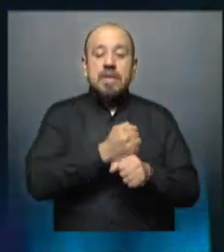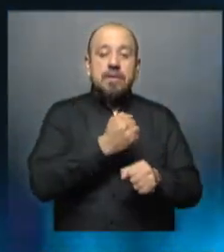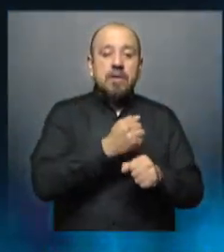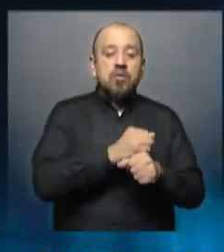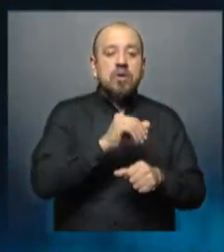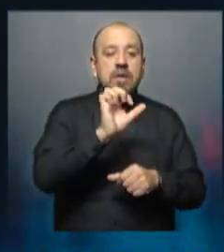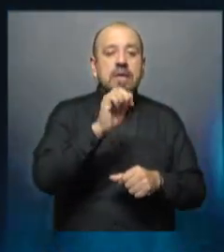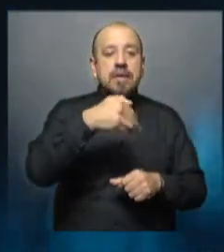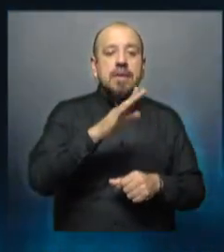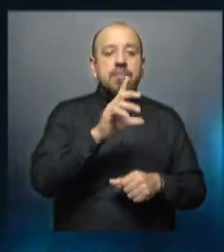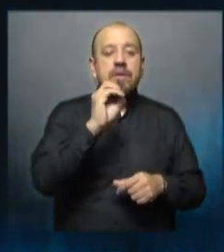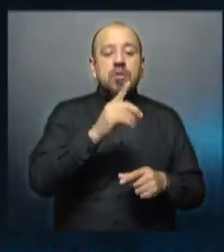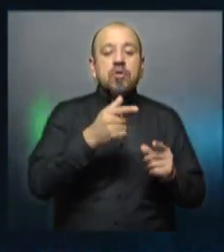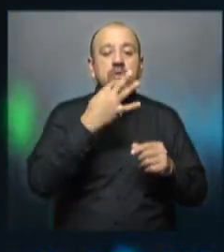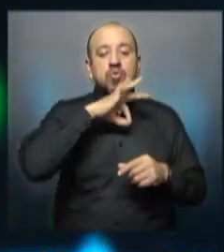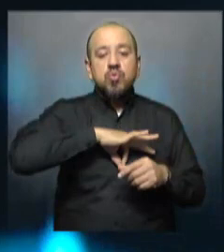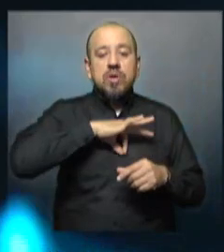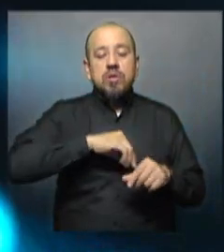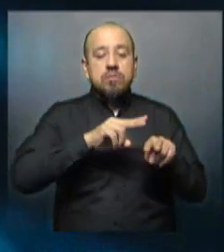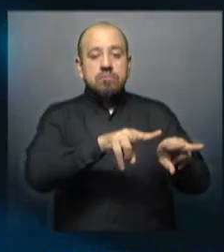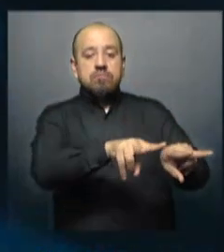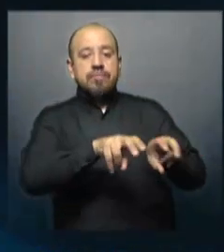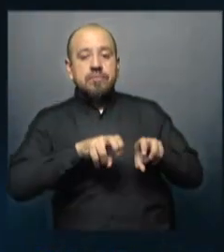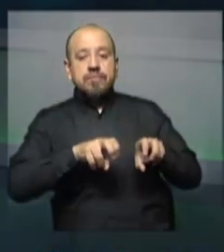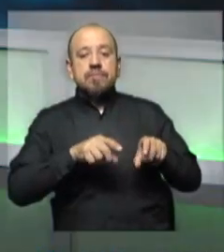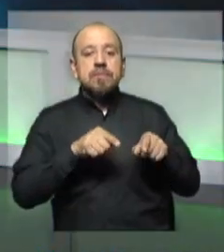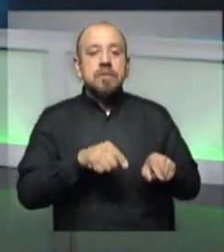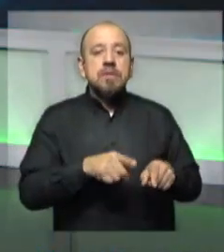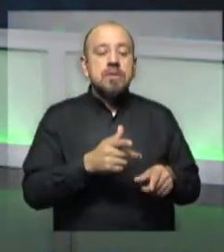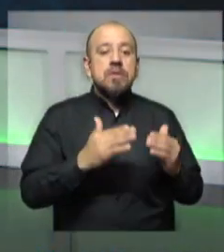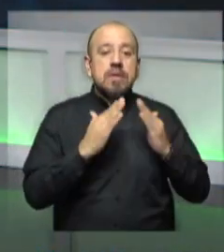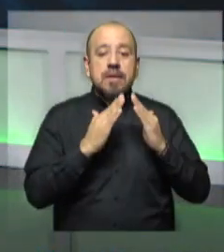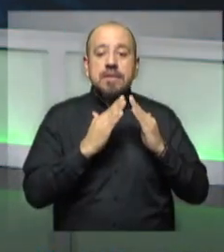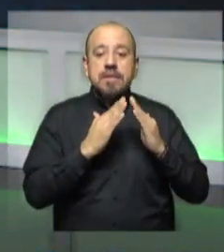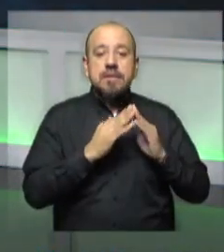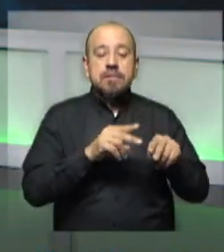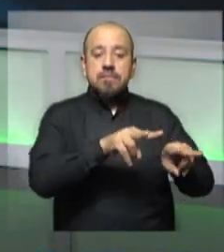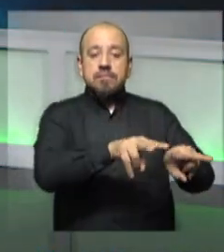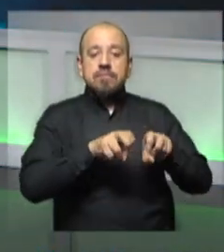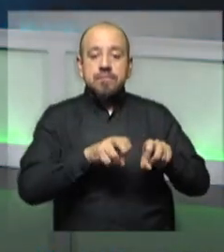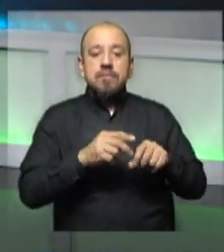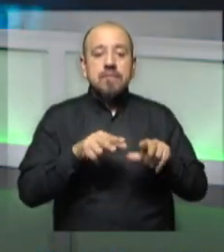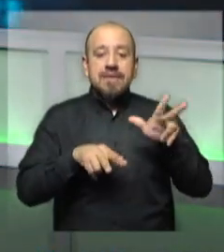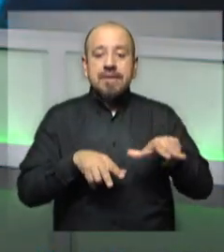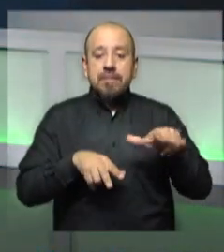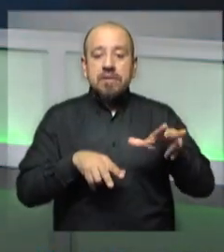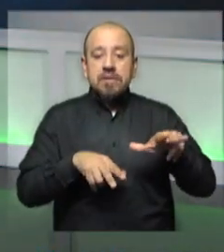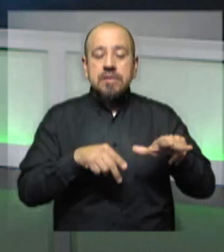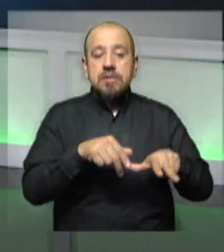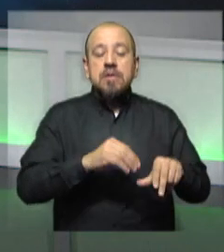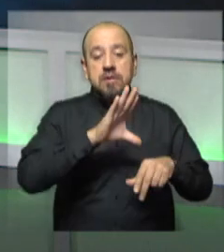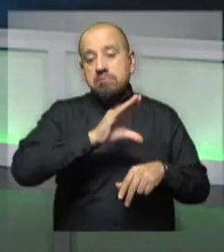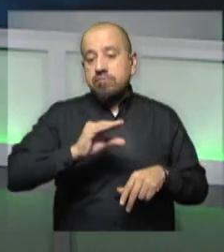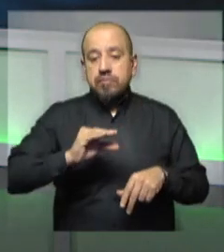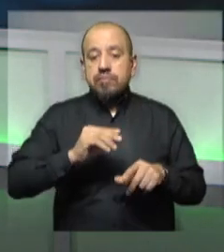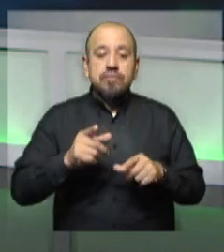reciente pero particularmente de los salarios de los ingresos Sí cuando empezamos en el ingreso de los hogares lo que tenemos en el último trimestre es una caída y lo mismo